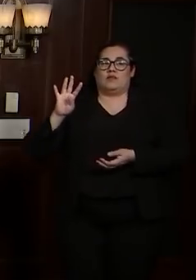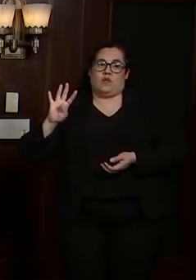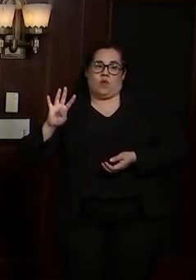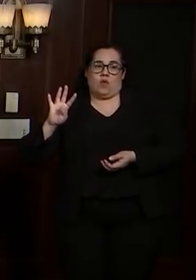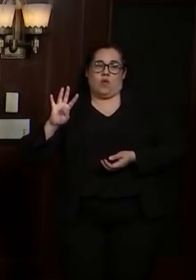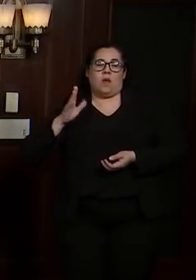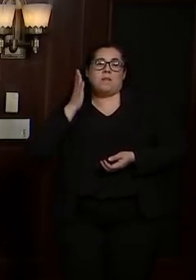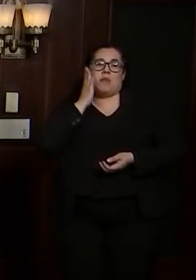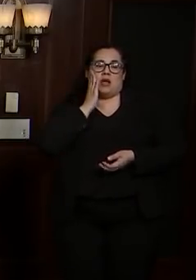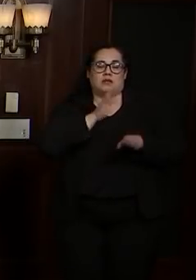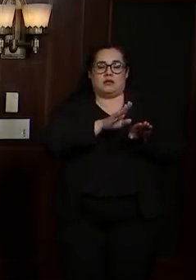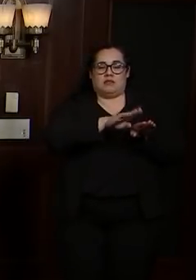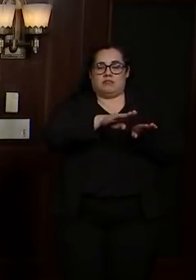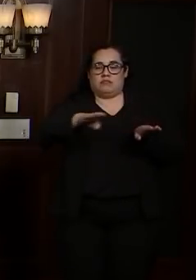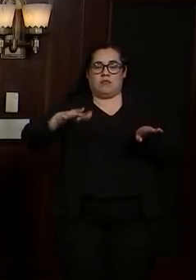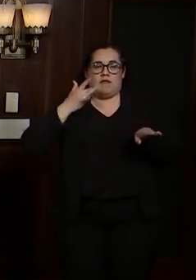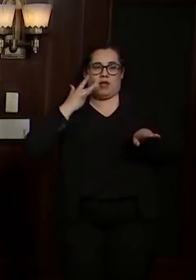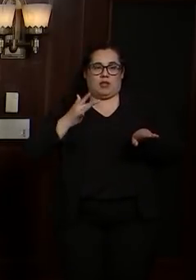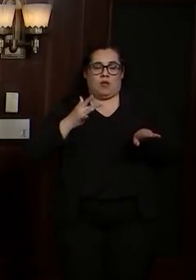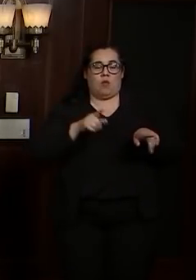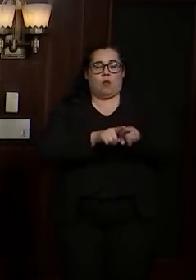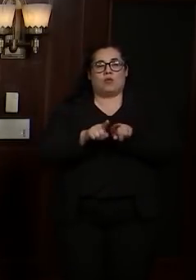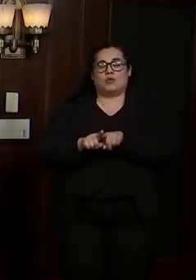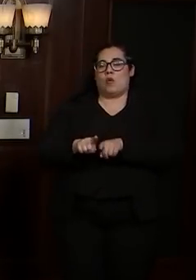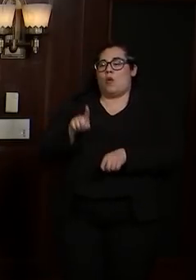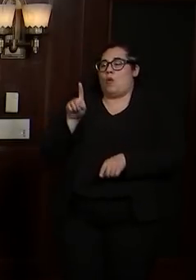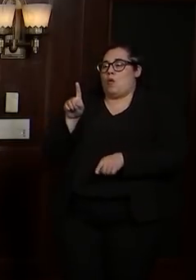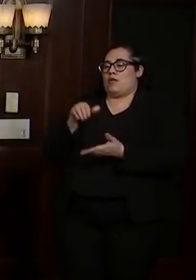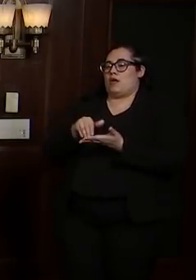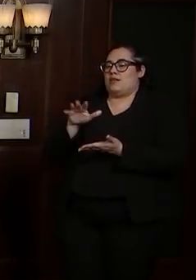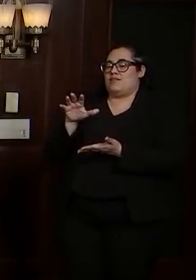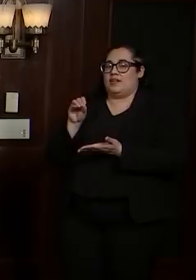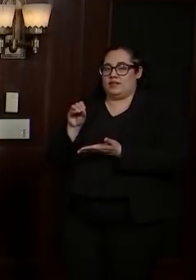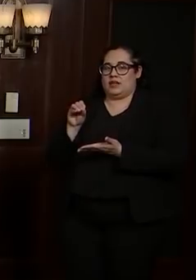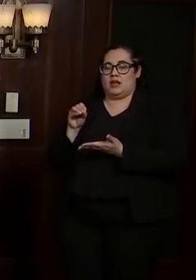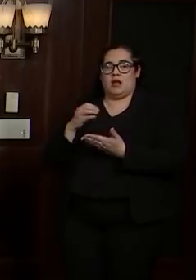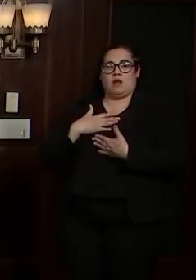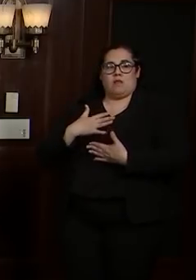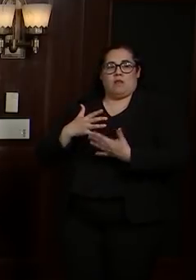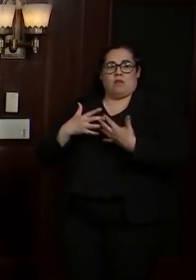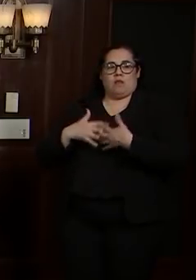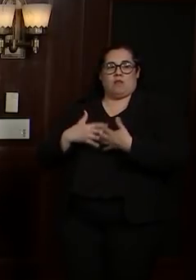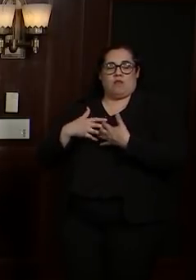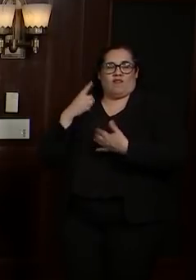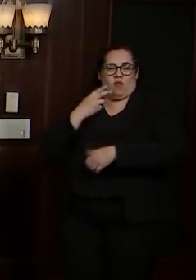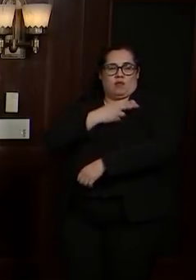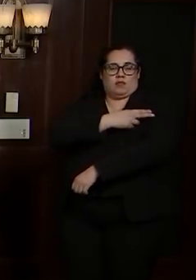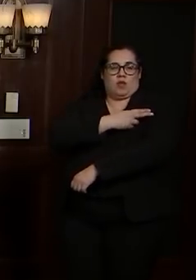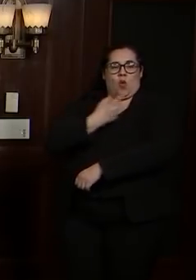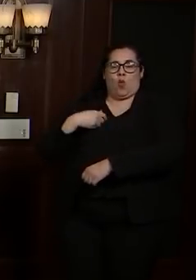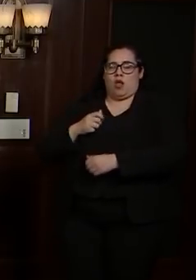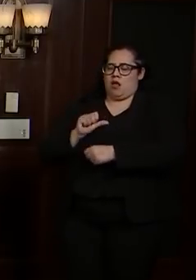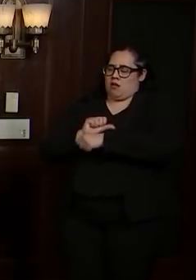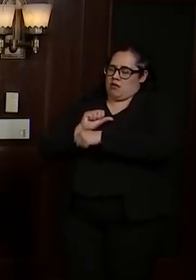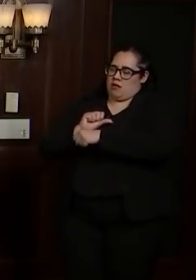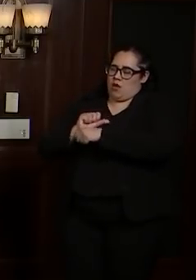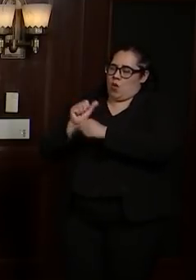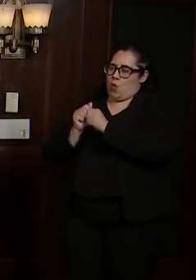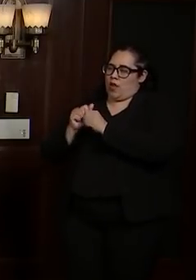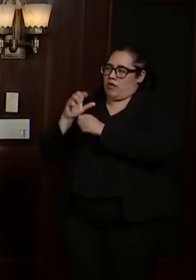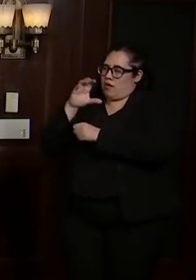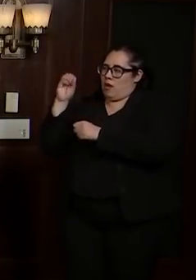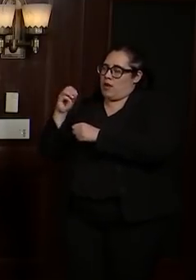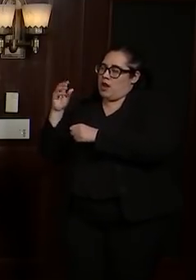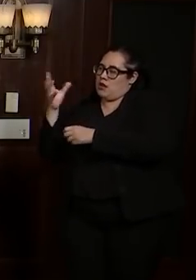1,664 camas y 1,050 respiradores. Seguimos trabajando con proveedores para obtener